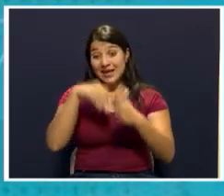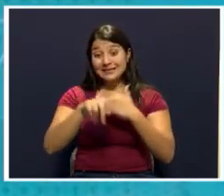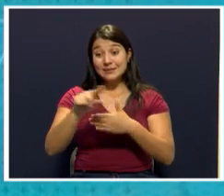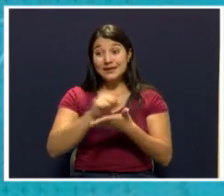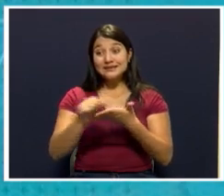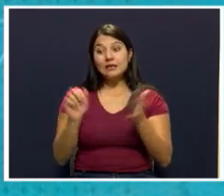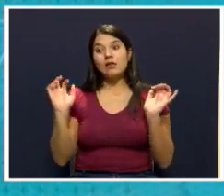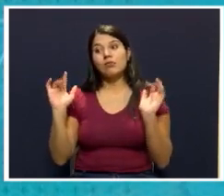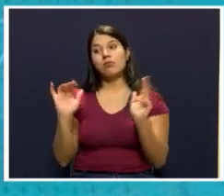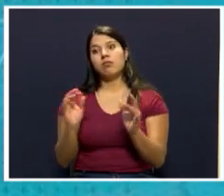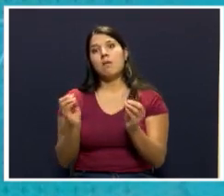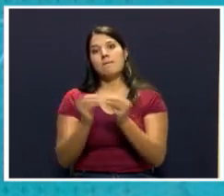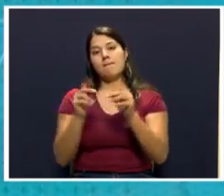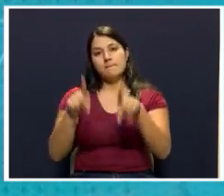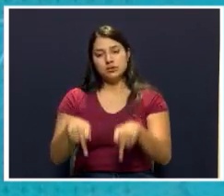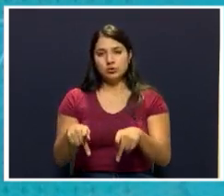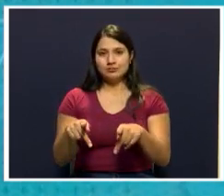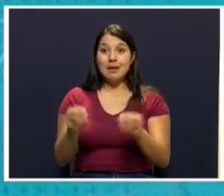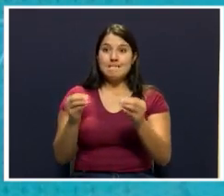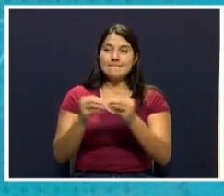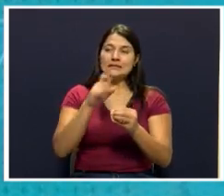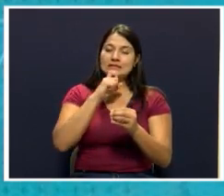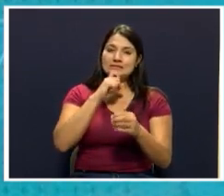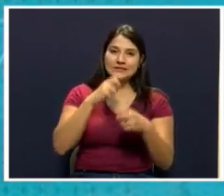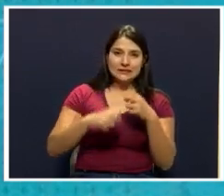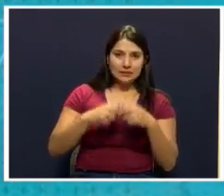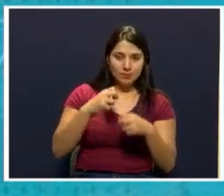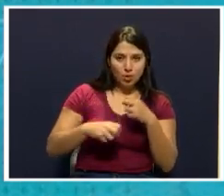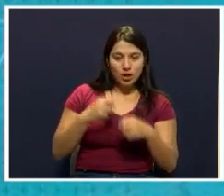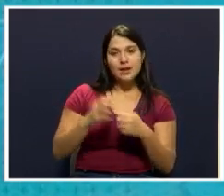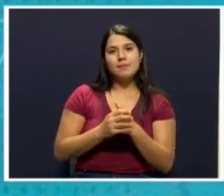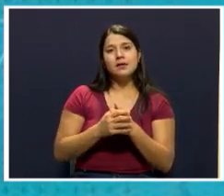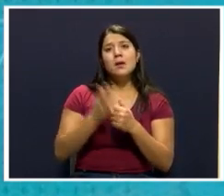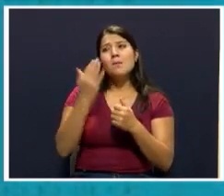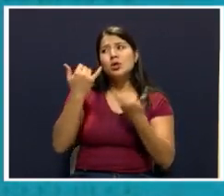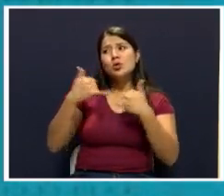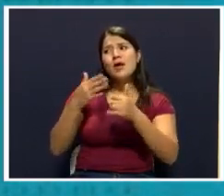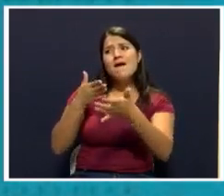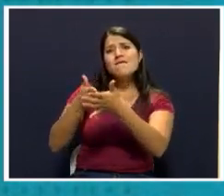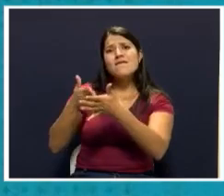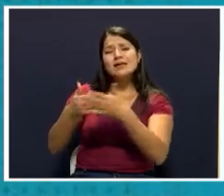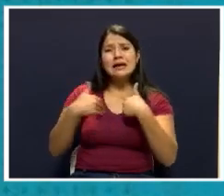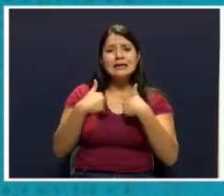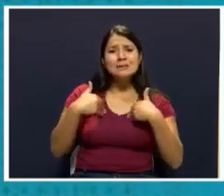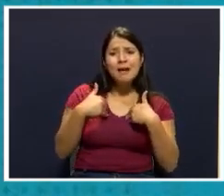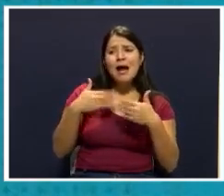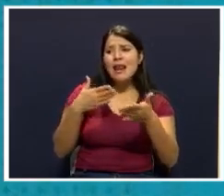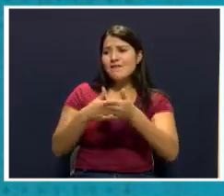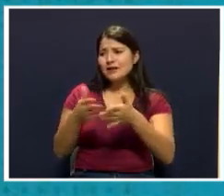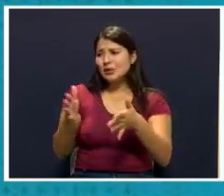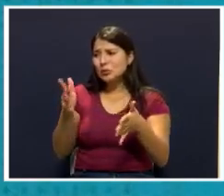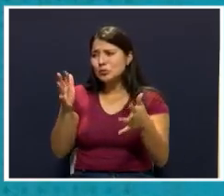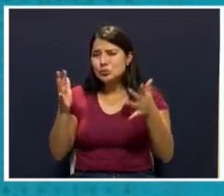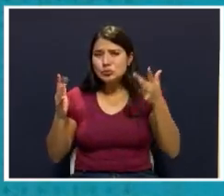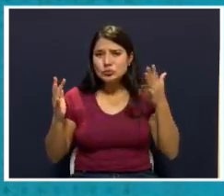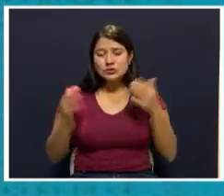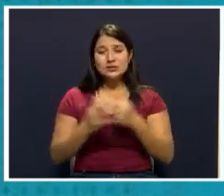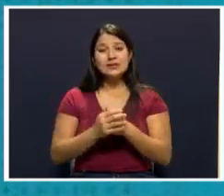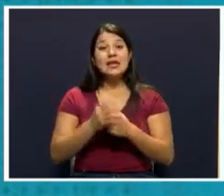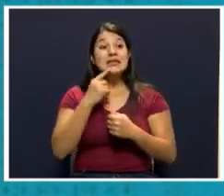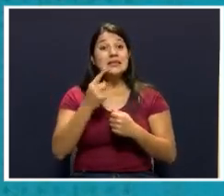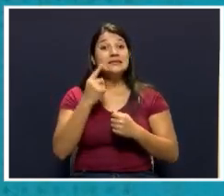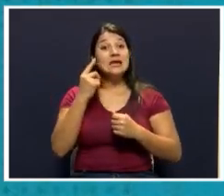el problema, debido a que se siguen atendiendo los problemas con ilícitos contra la flora y fauna del parque. Desde el área de conservación de Guanacaste aseguran que las visitas